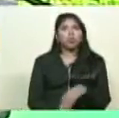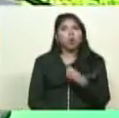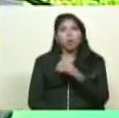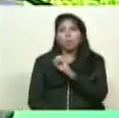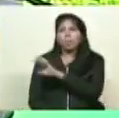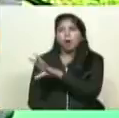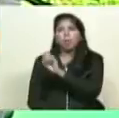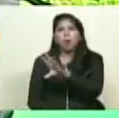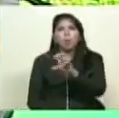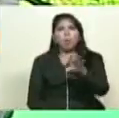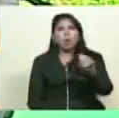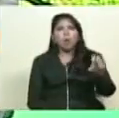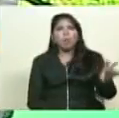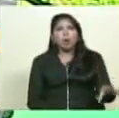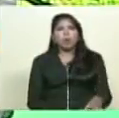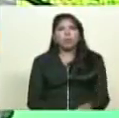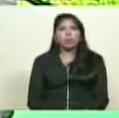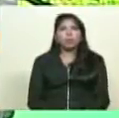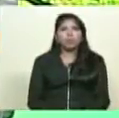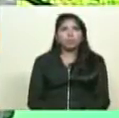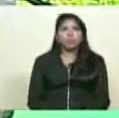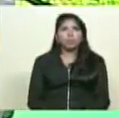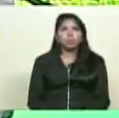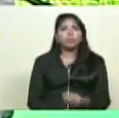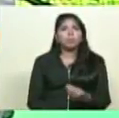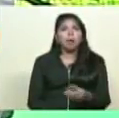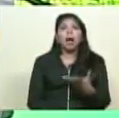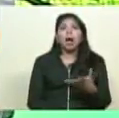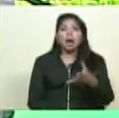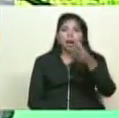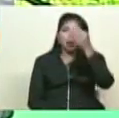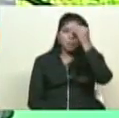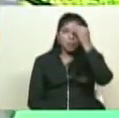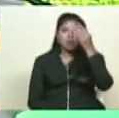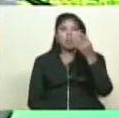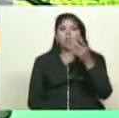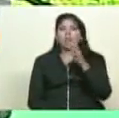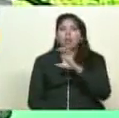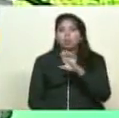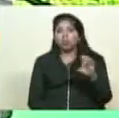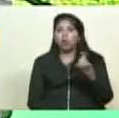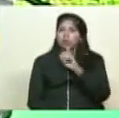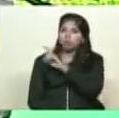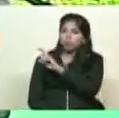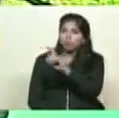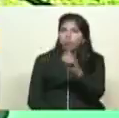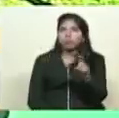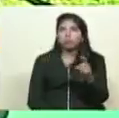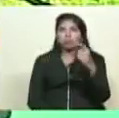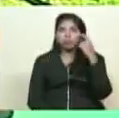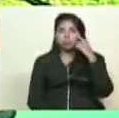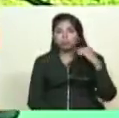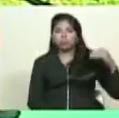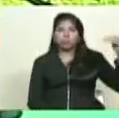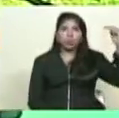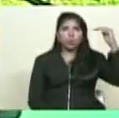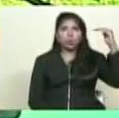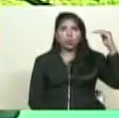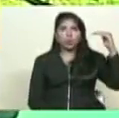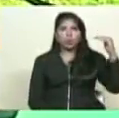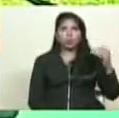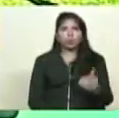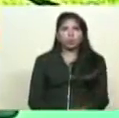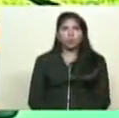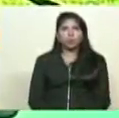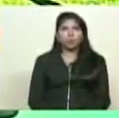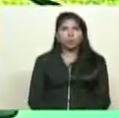distributivos, para aprender, para educarnos, para ponernos en el nivel más alto y